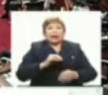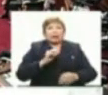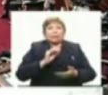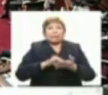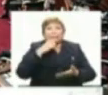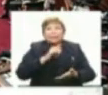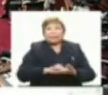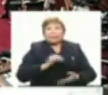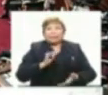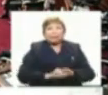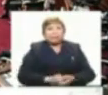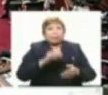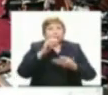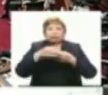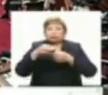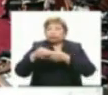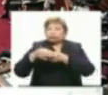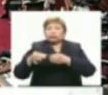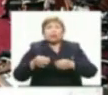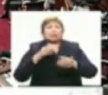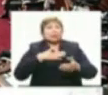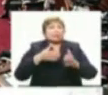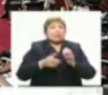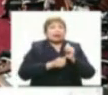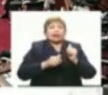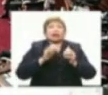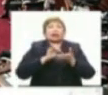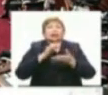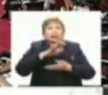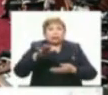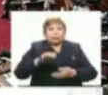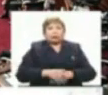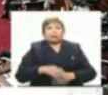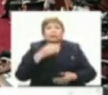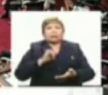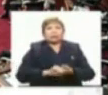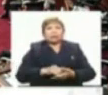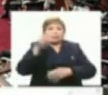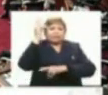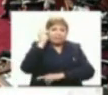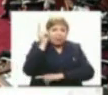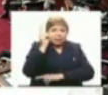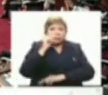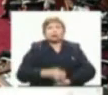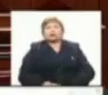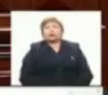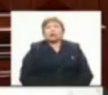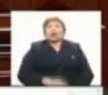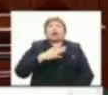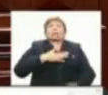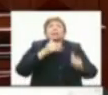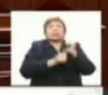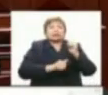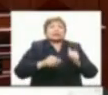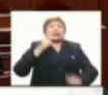originarios, a mis hermanos ronderos, a mis hermanos maestros, a mis